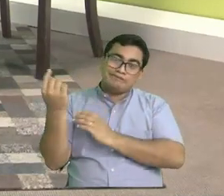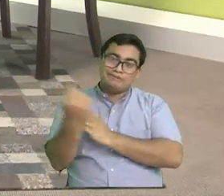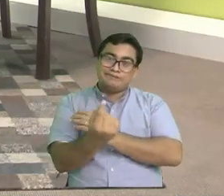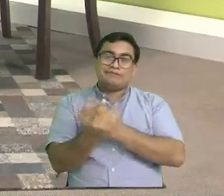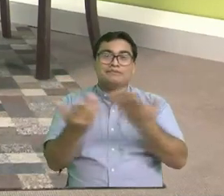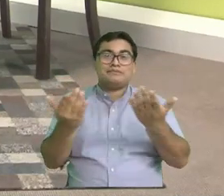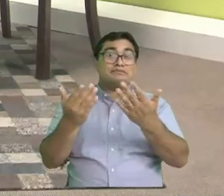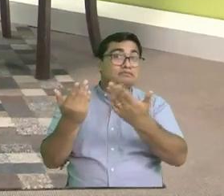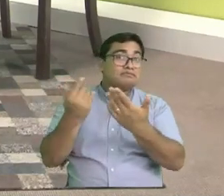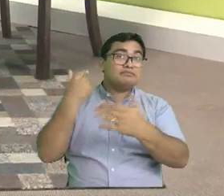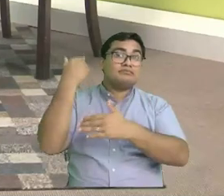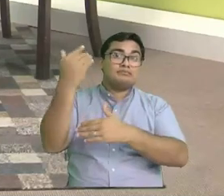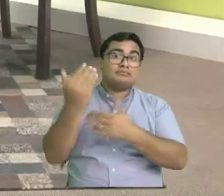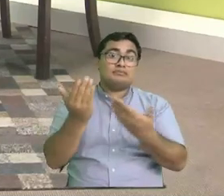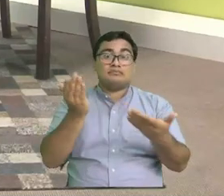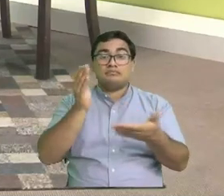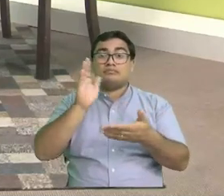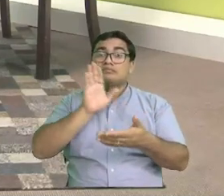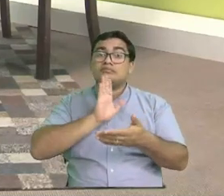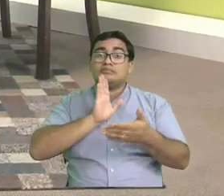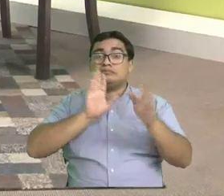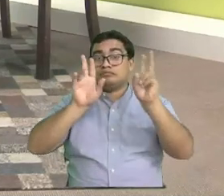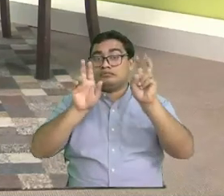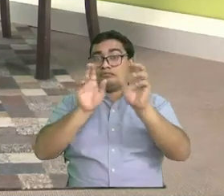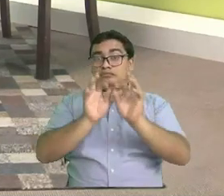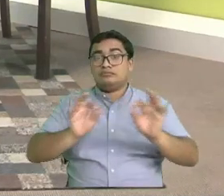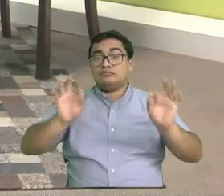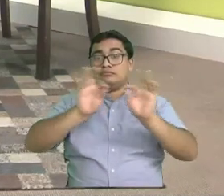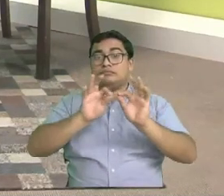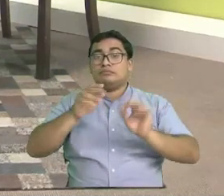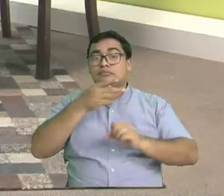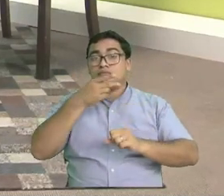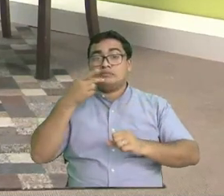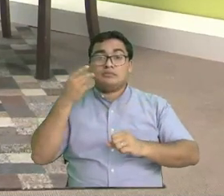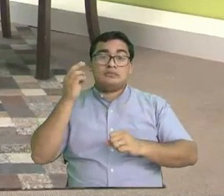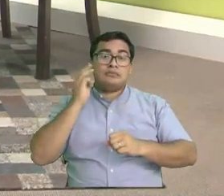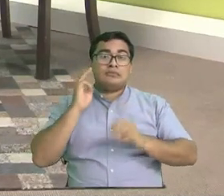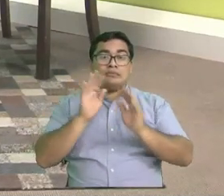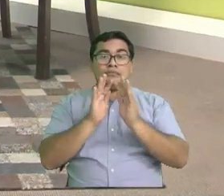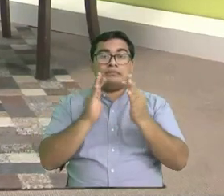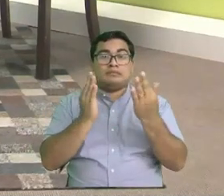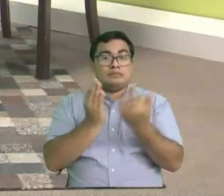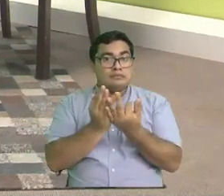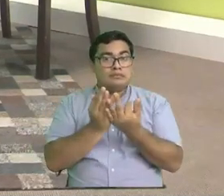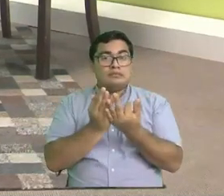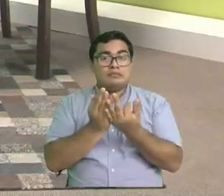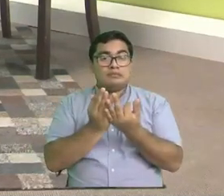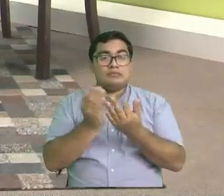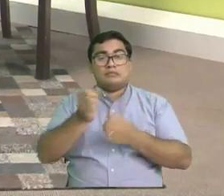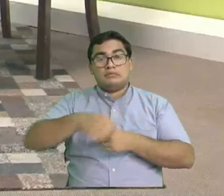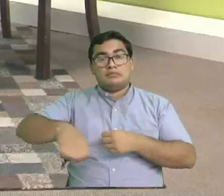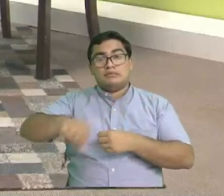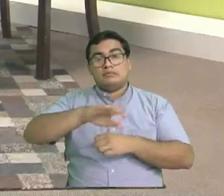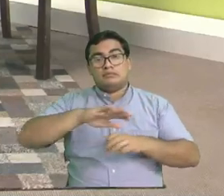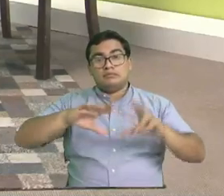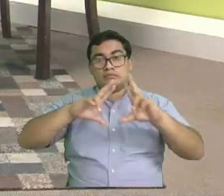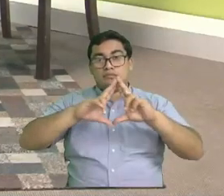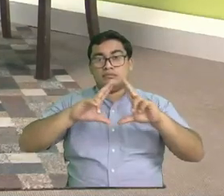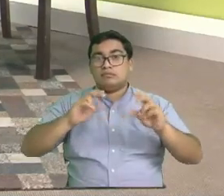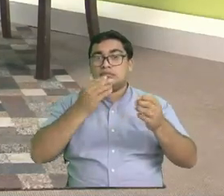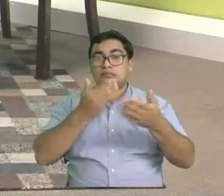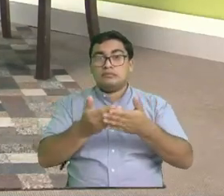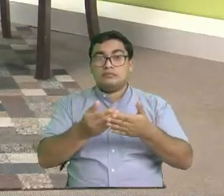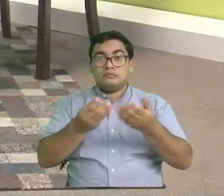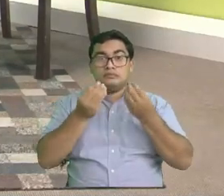para seguir hablando de estos temas tan interesantes para los padres de familia, para la familia, así como para la sociedad nicaragüense. Muchas gracias, doctora.